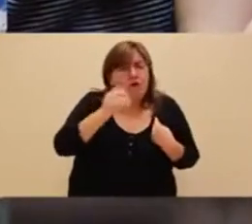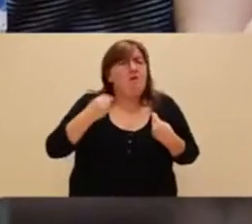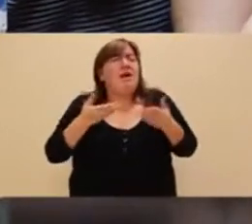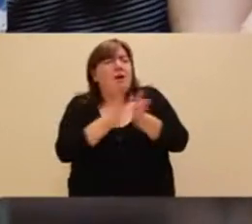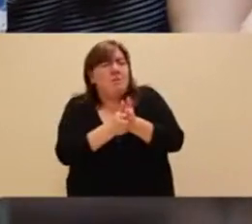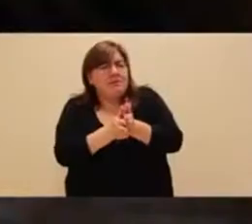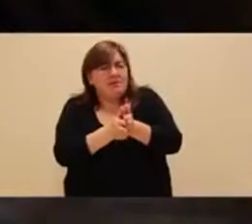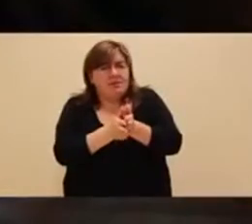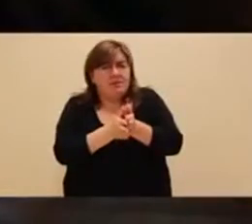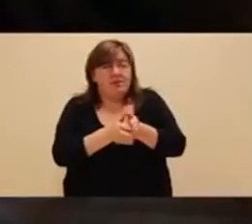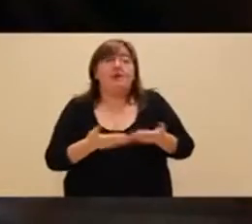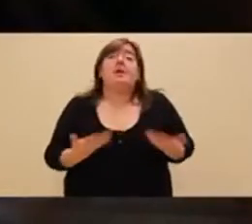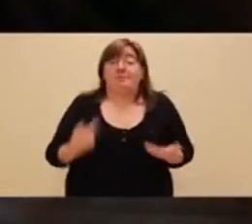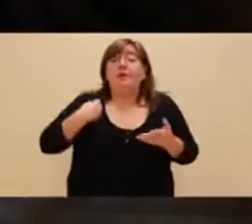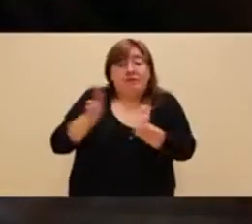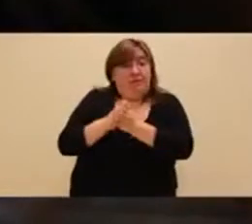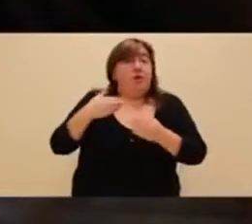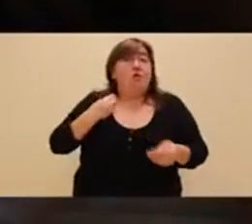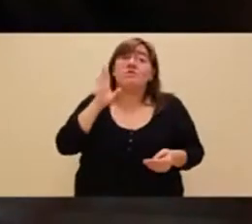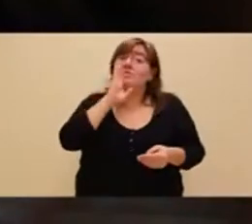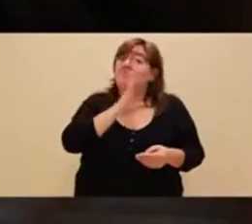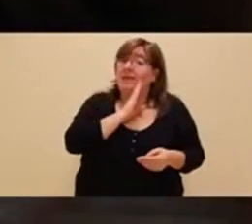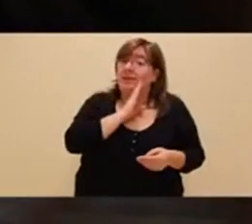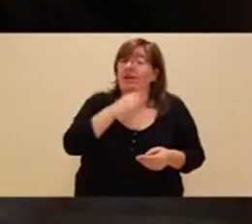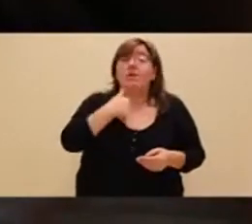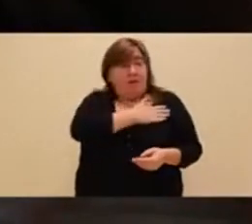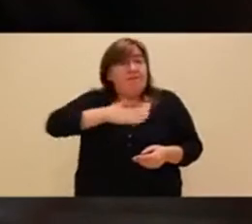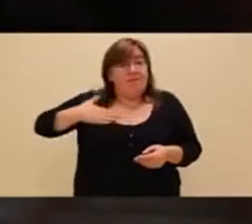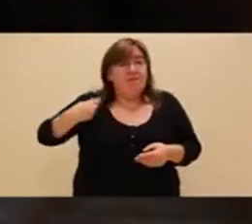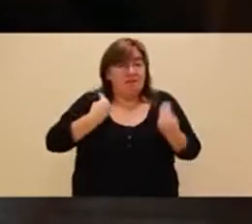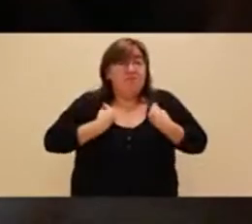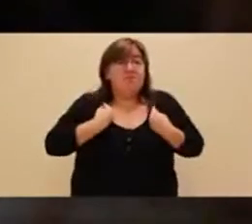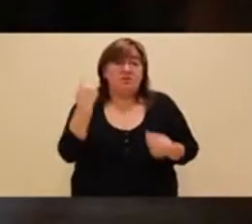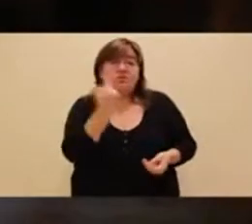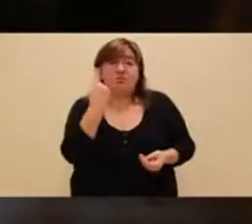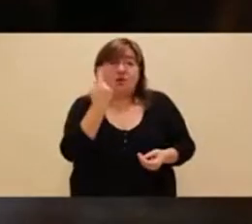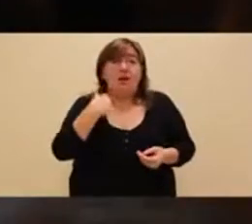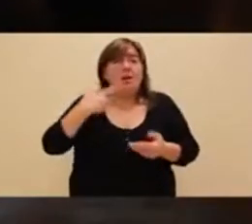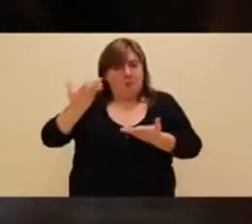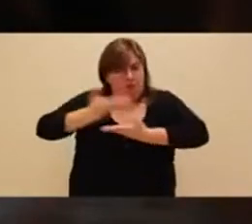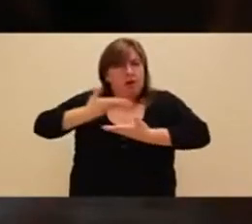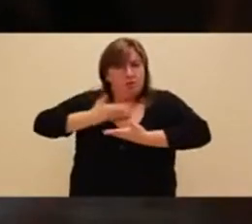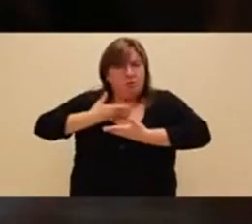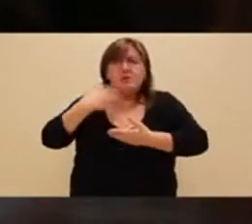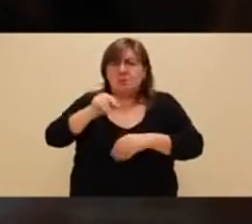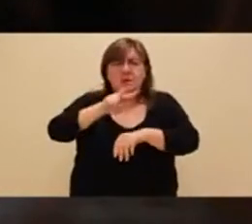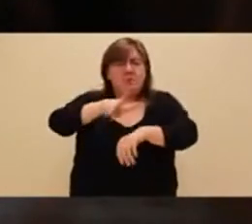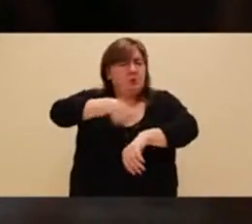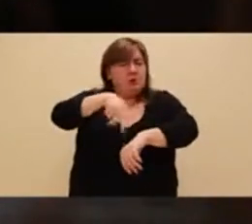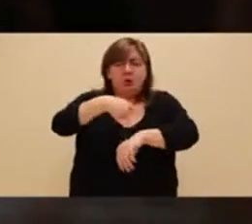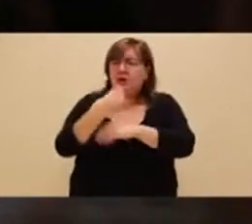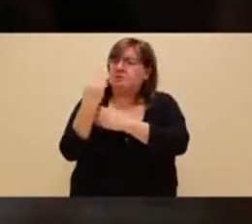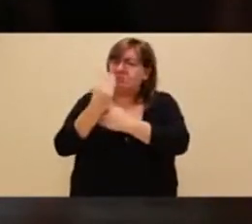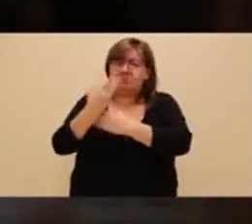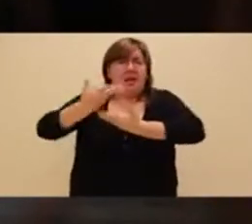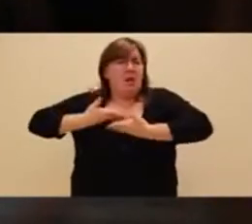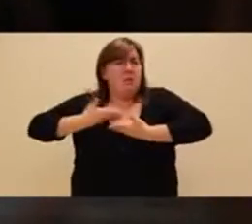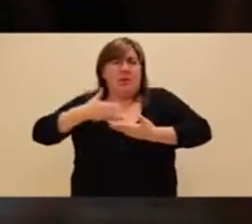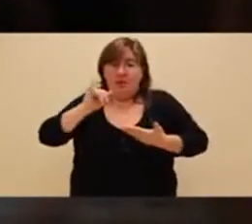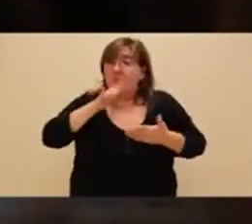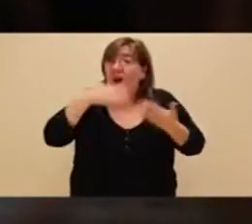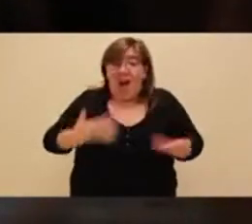acompañada? Yo vivo con mi madre, pero me encantaría vivir sola con la ayuda que necesite las 24 horas al día y